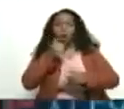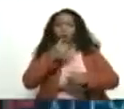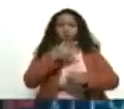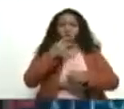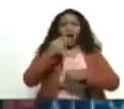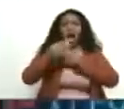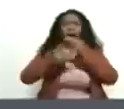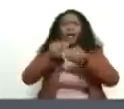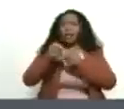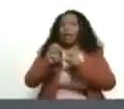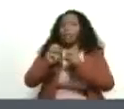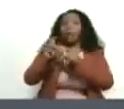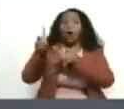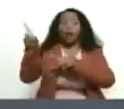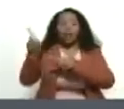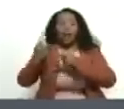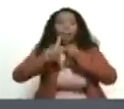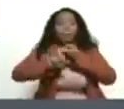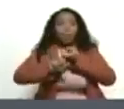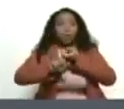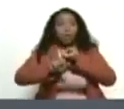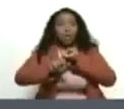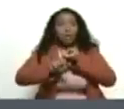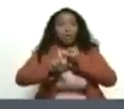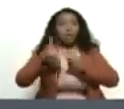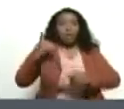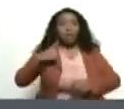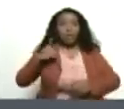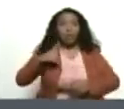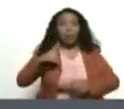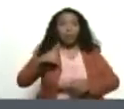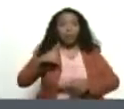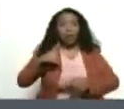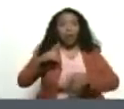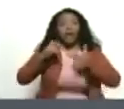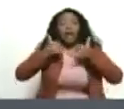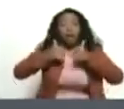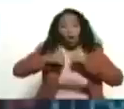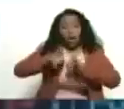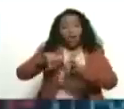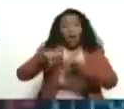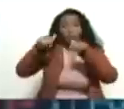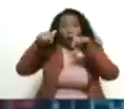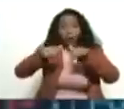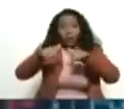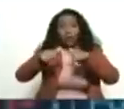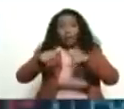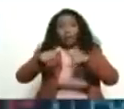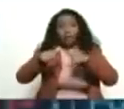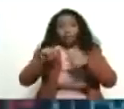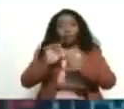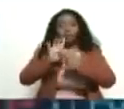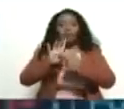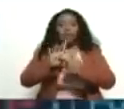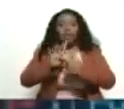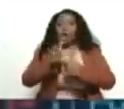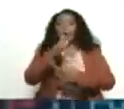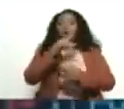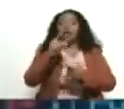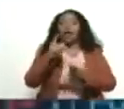Camila Fabri, esposa de Alex Saab, queridos hijos de Alex que están aquí hoy, no es una